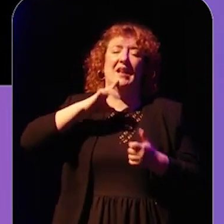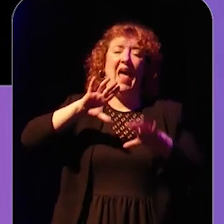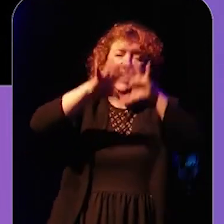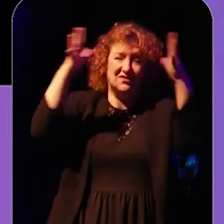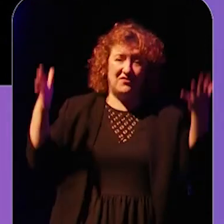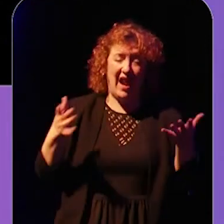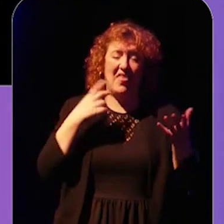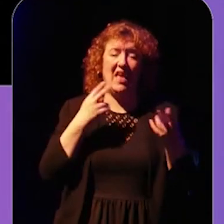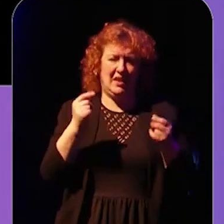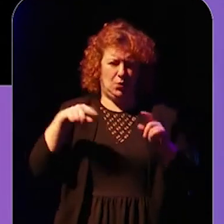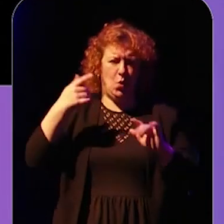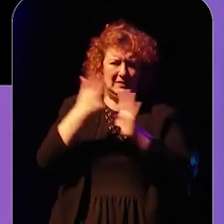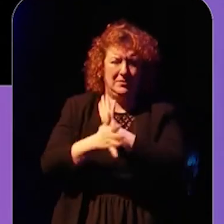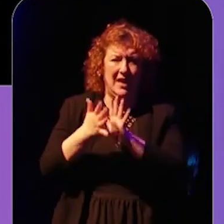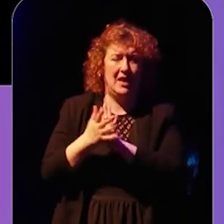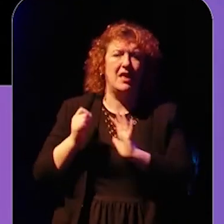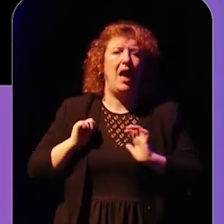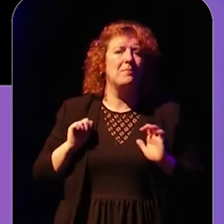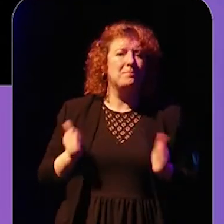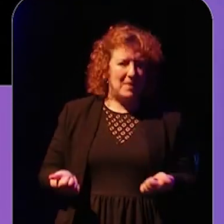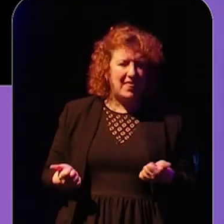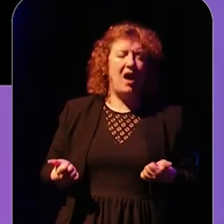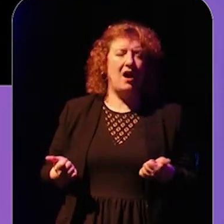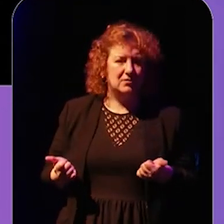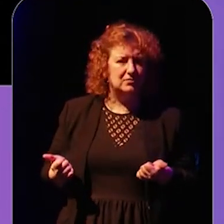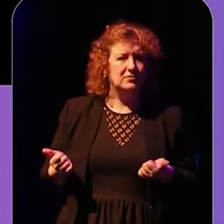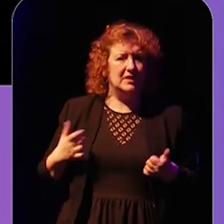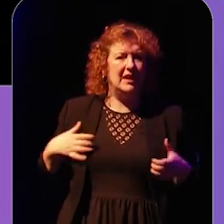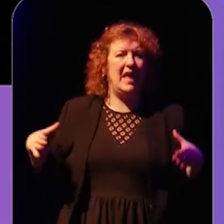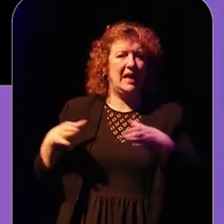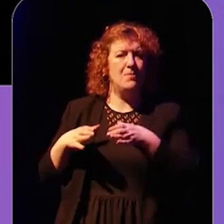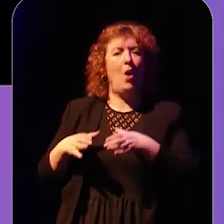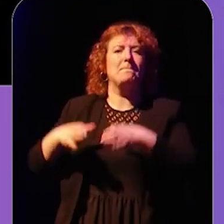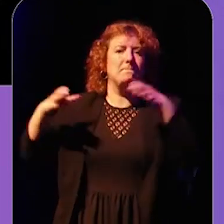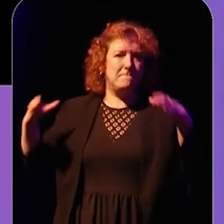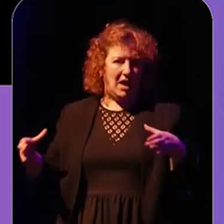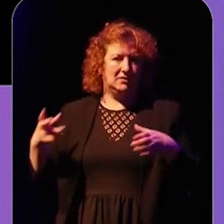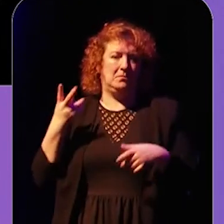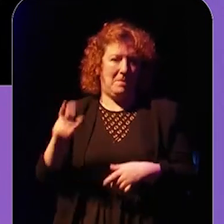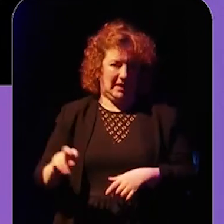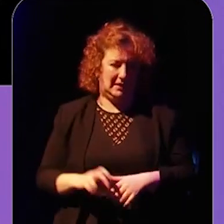explicaremos, en los que ya tenemos el equipo actual, que somos unas 20 personas.